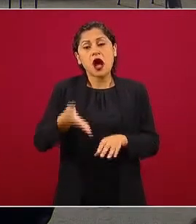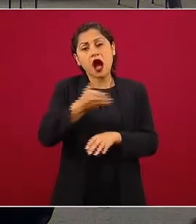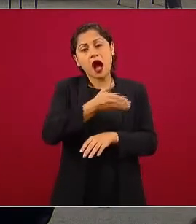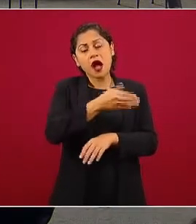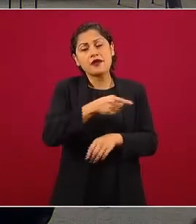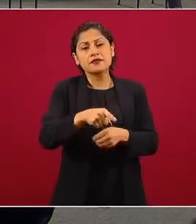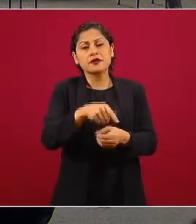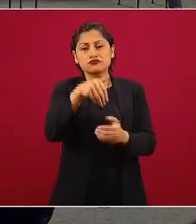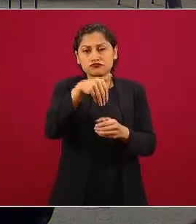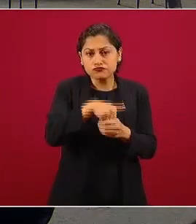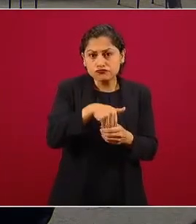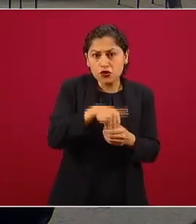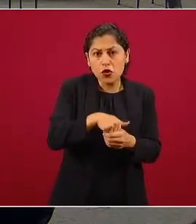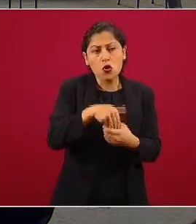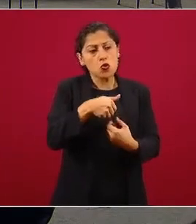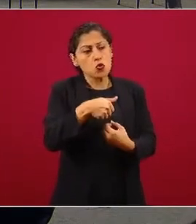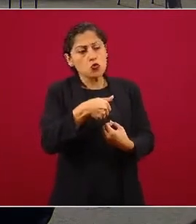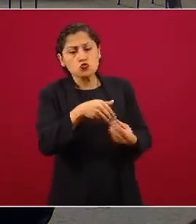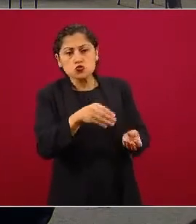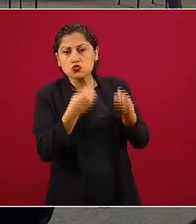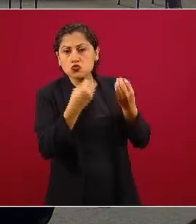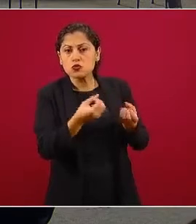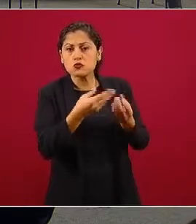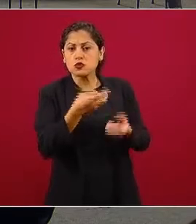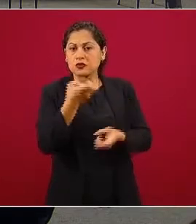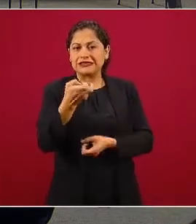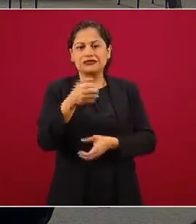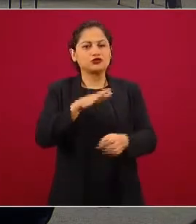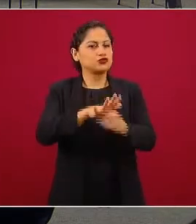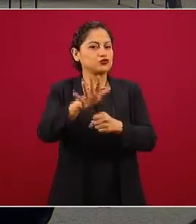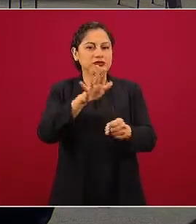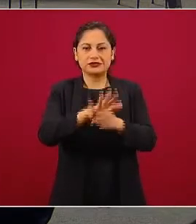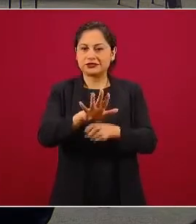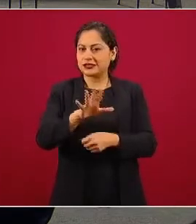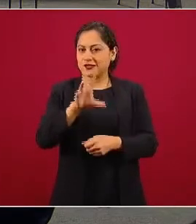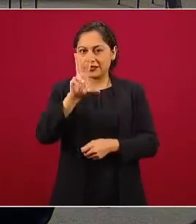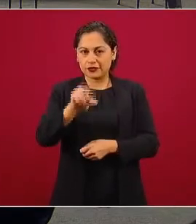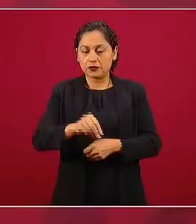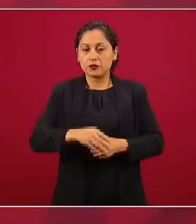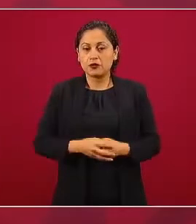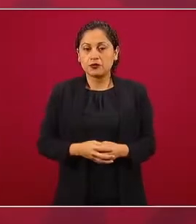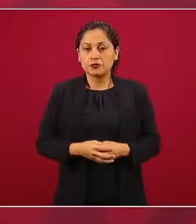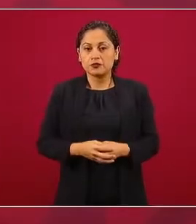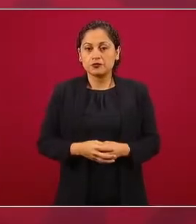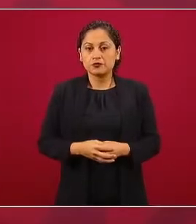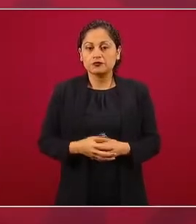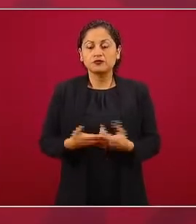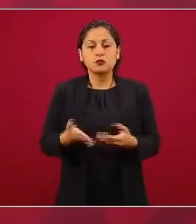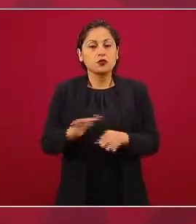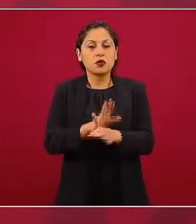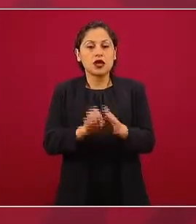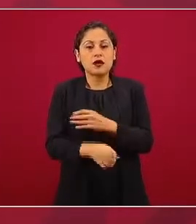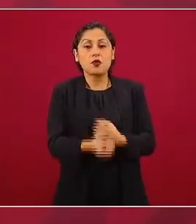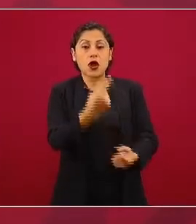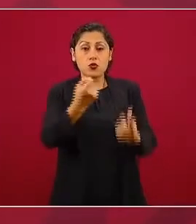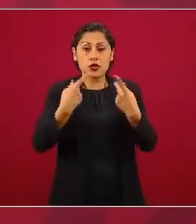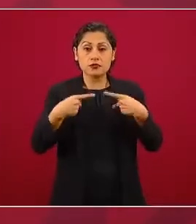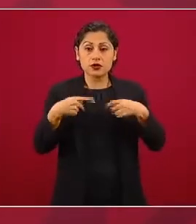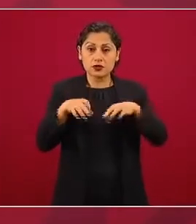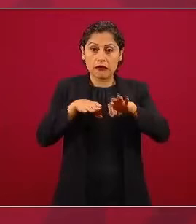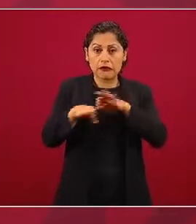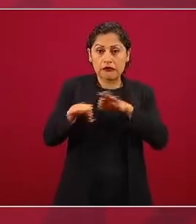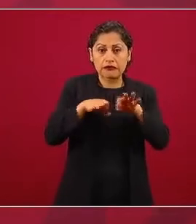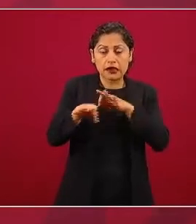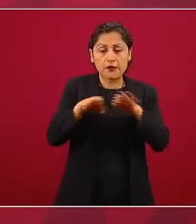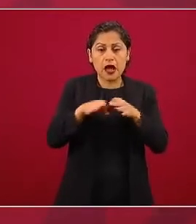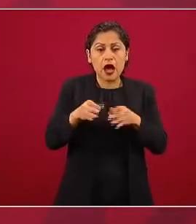dando no eran suficientes, lo cual hacía que, sobre todo, para ciertos niveles de ingresos, la pensión resultara